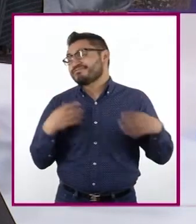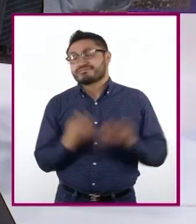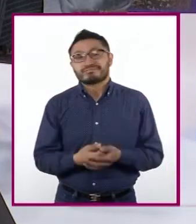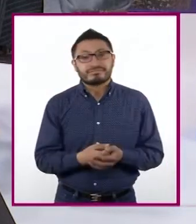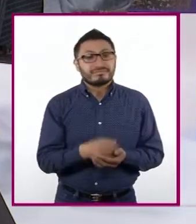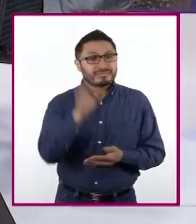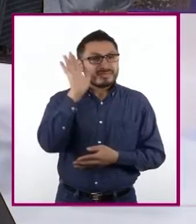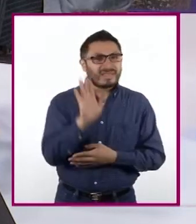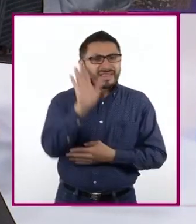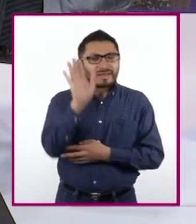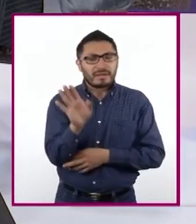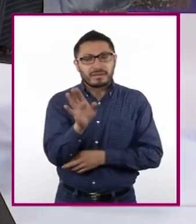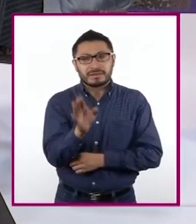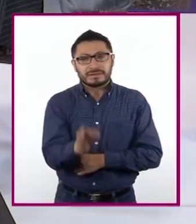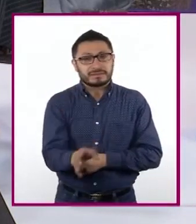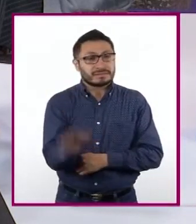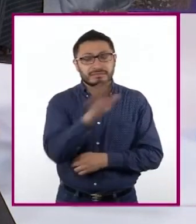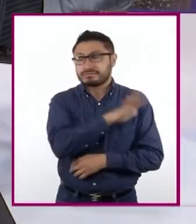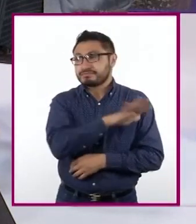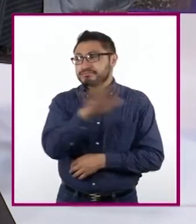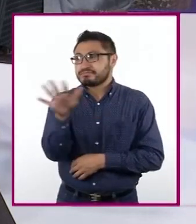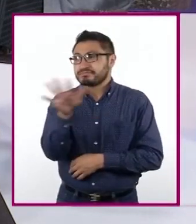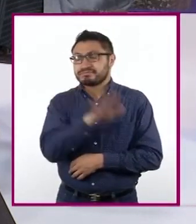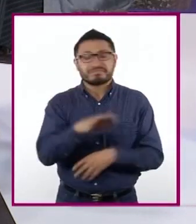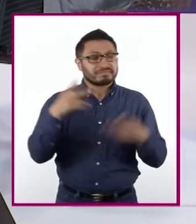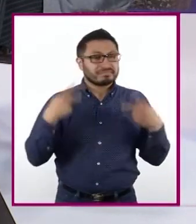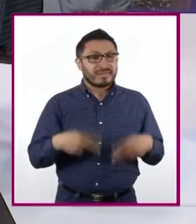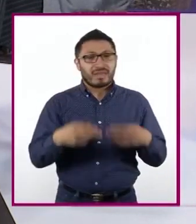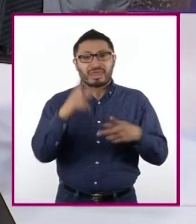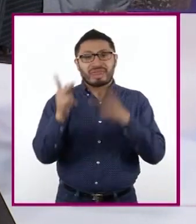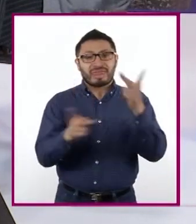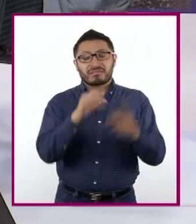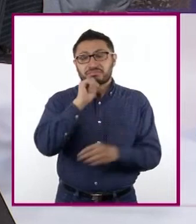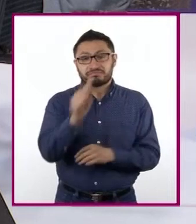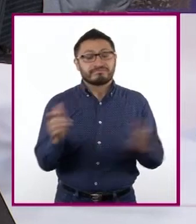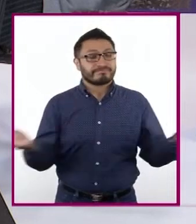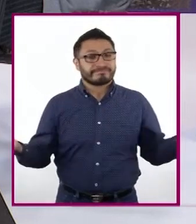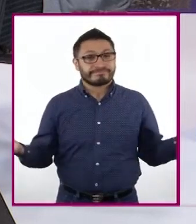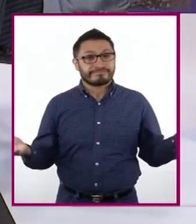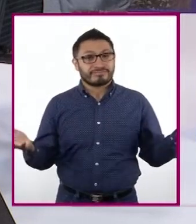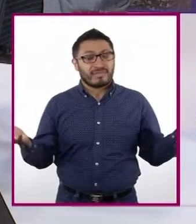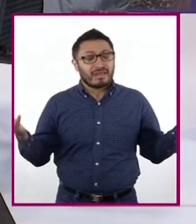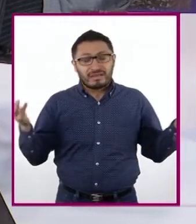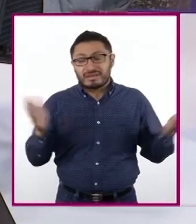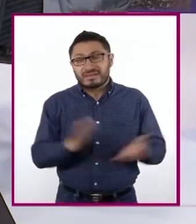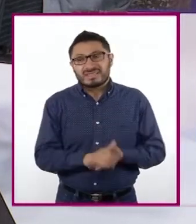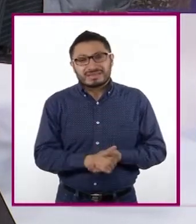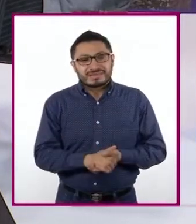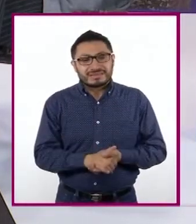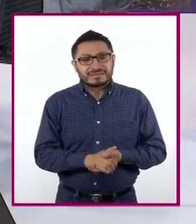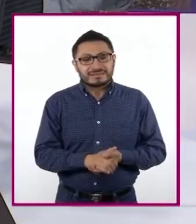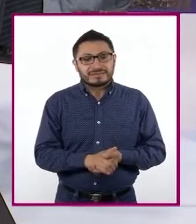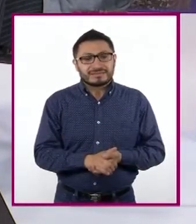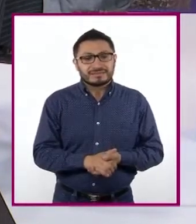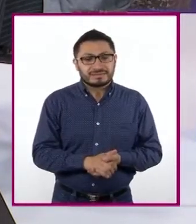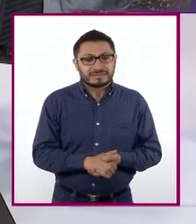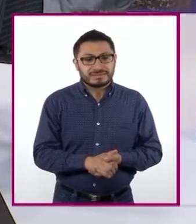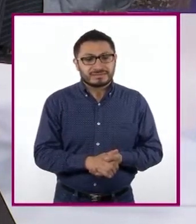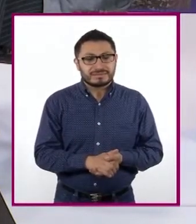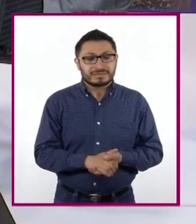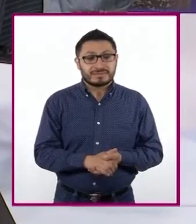cuando parece que nadie tiene preguntas. ¿Qué rol puede jugar un